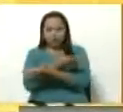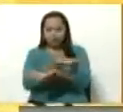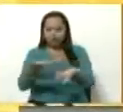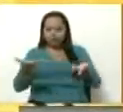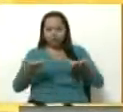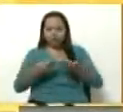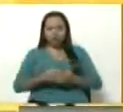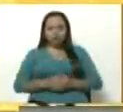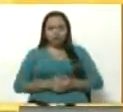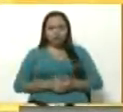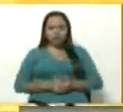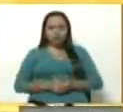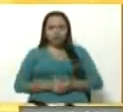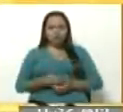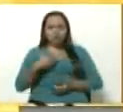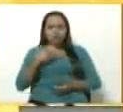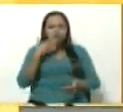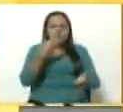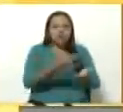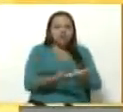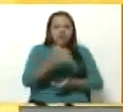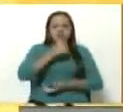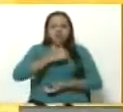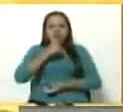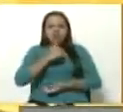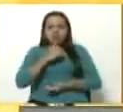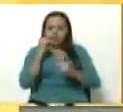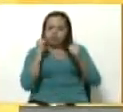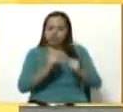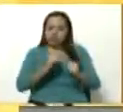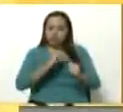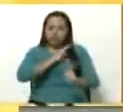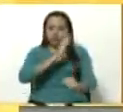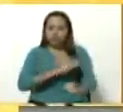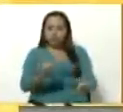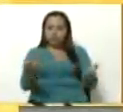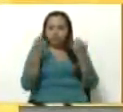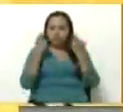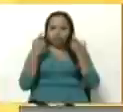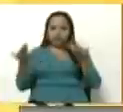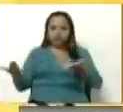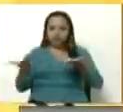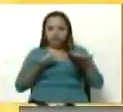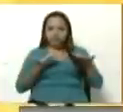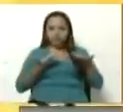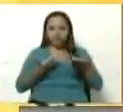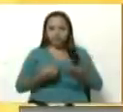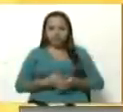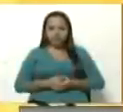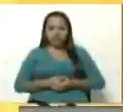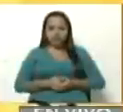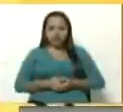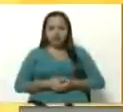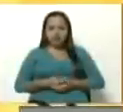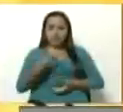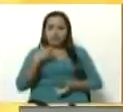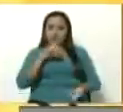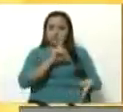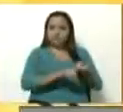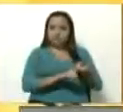a quien le agradezco la paciencia, la temblanza, la que me da fuerza, Fabiola de